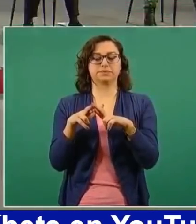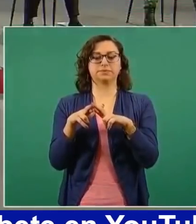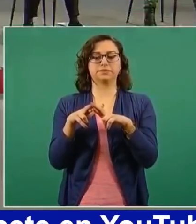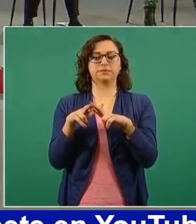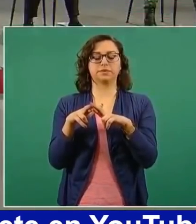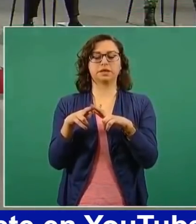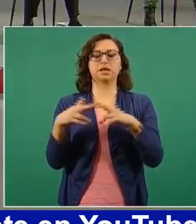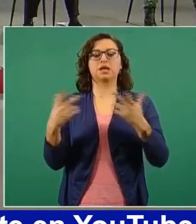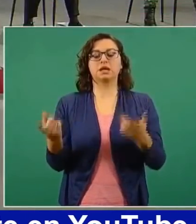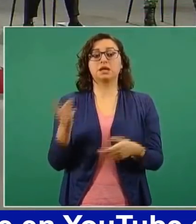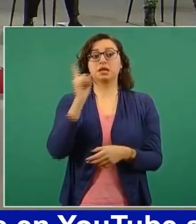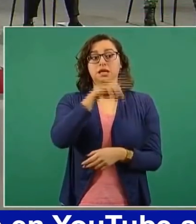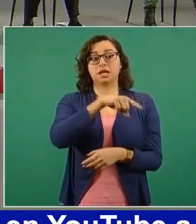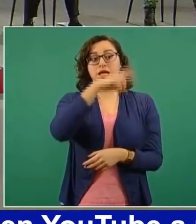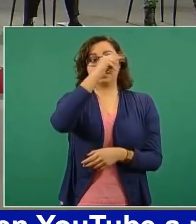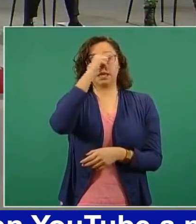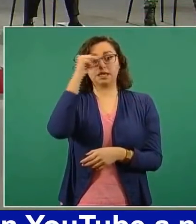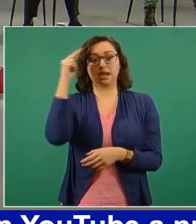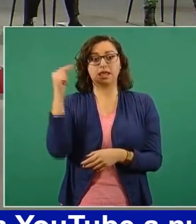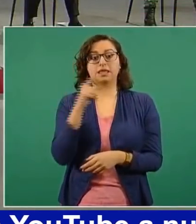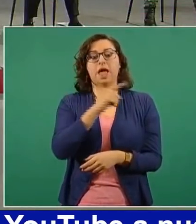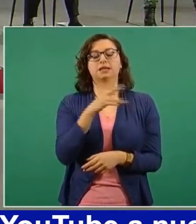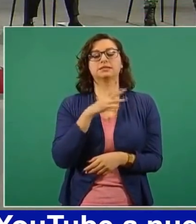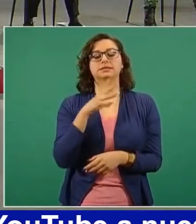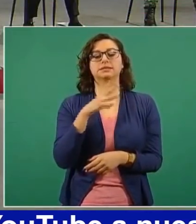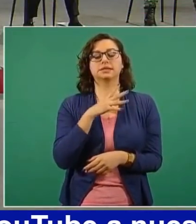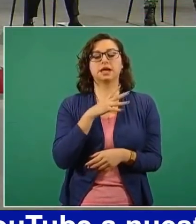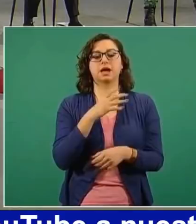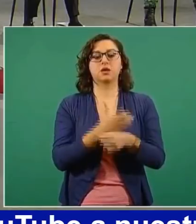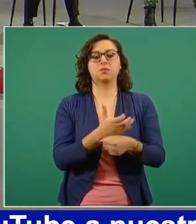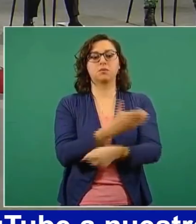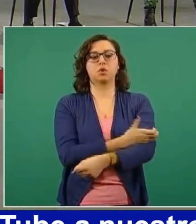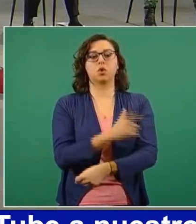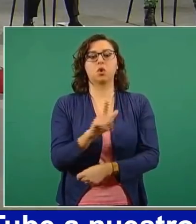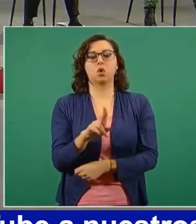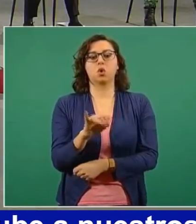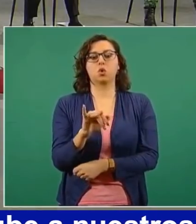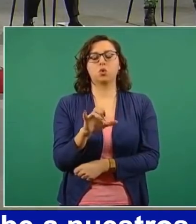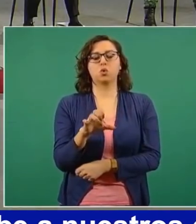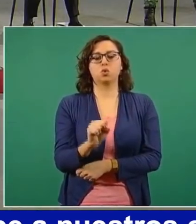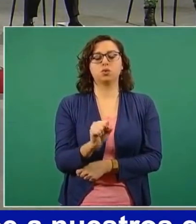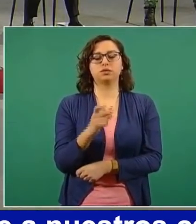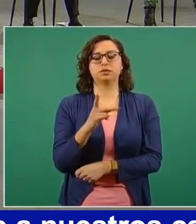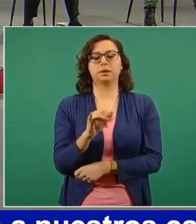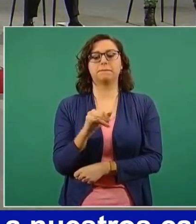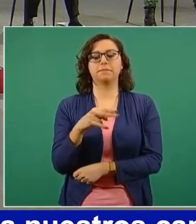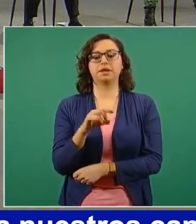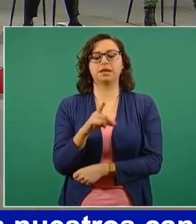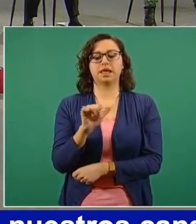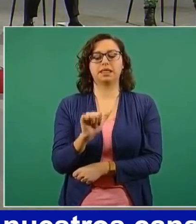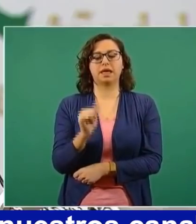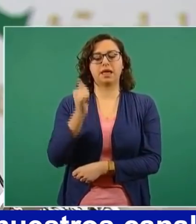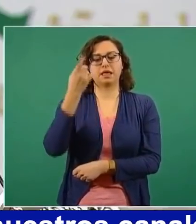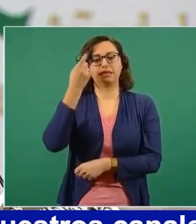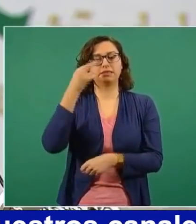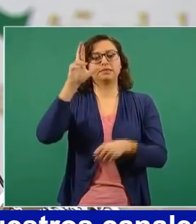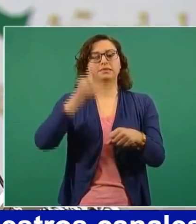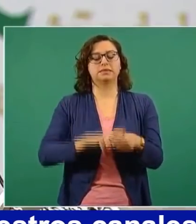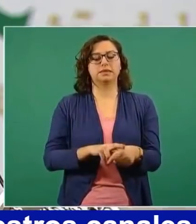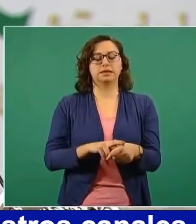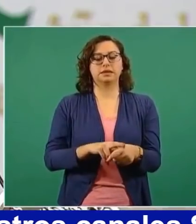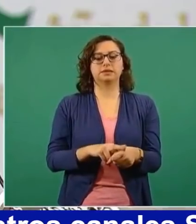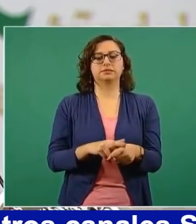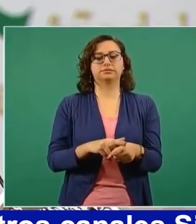a Nayarit, donde está nuestro colega Luis Ramírez Pineda, director del ISSSTE, y su director